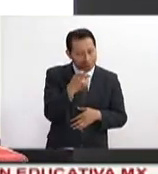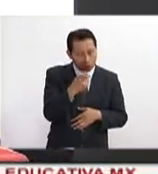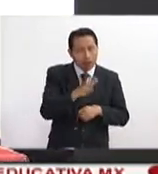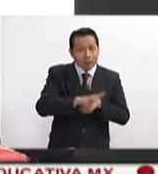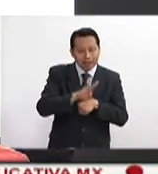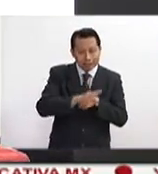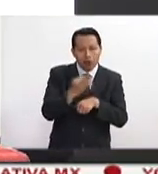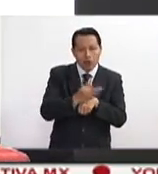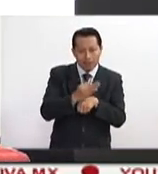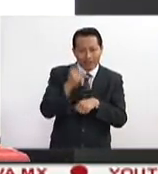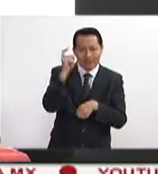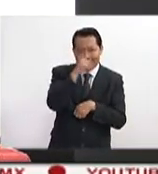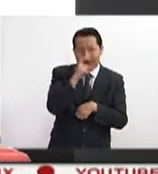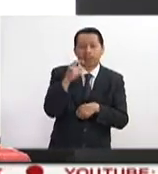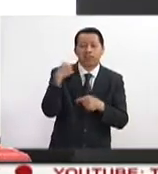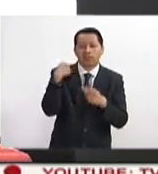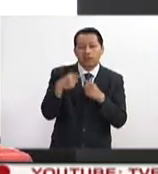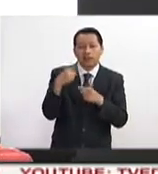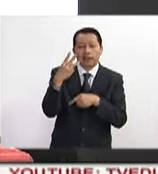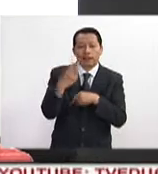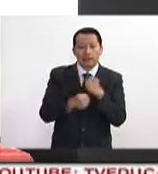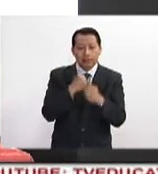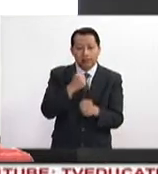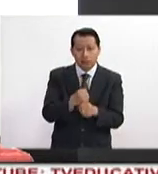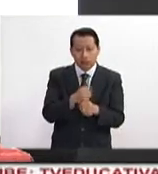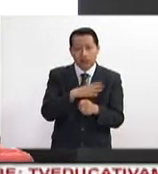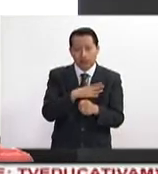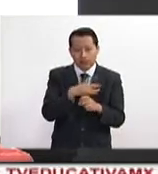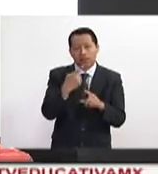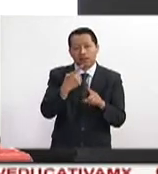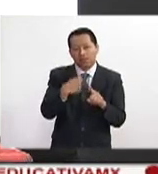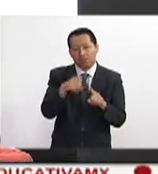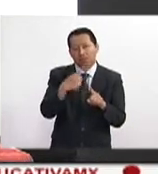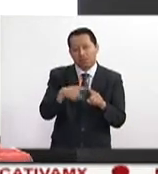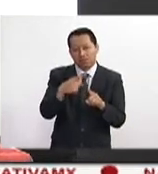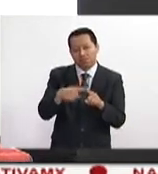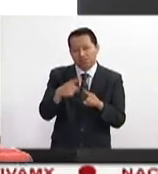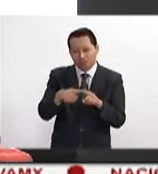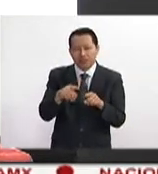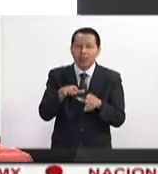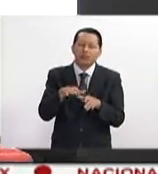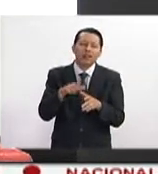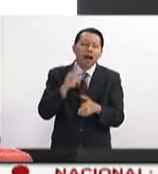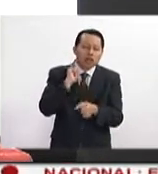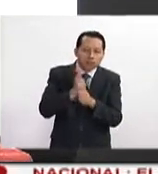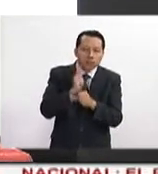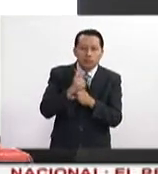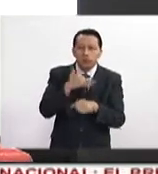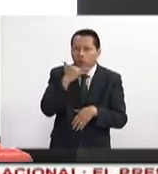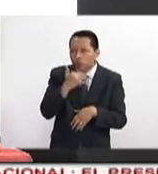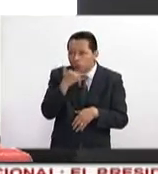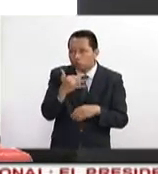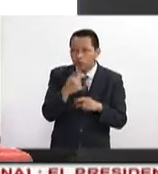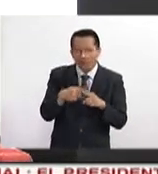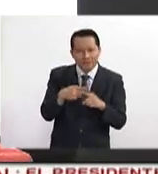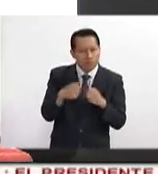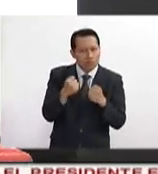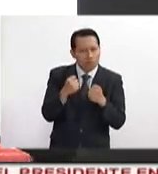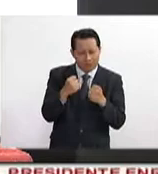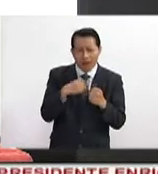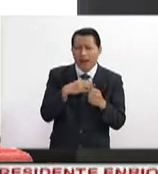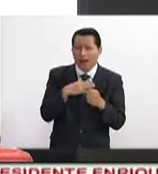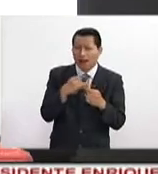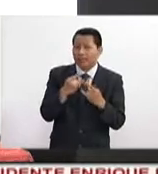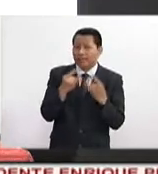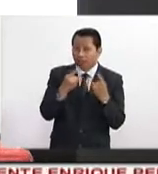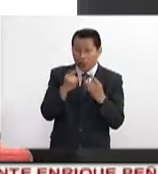difíciles. Ya tiene 3 años en que se ha venido involucrando en una serie de casos de corrupción sin igual, que ha llegado hasta